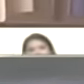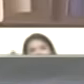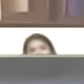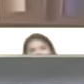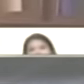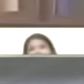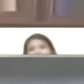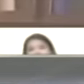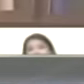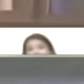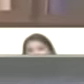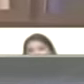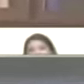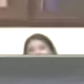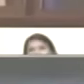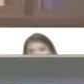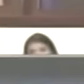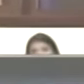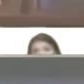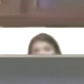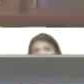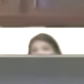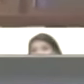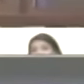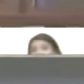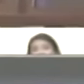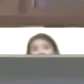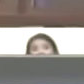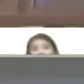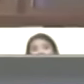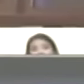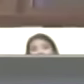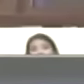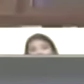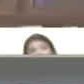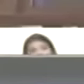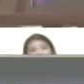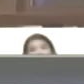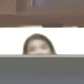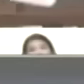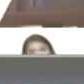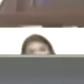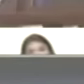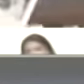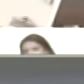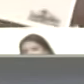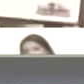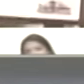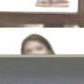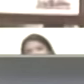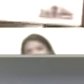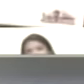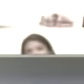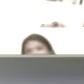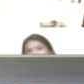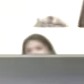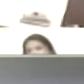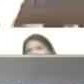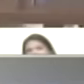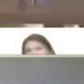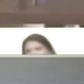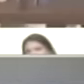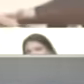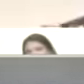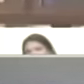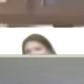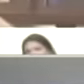cometiendo un delito. Aquí está, esta lo dejaron abandonado. Entonces, ahí no hay... Ahí lo que se, esto es la miseria humana. Lo